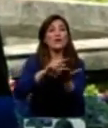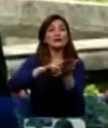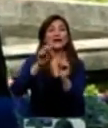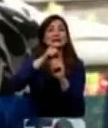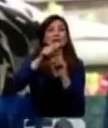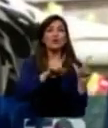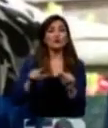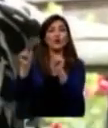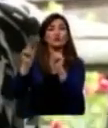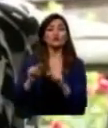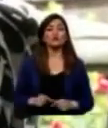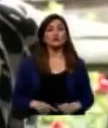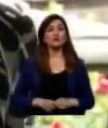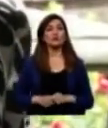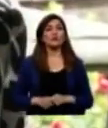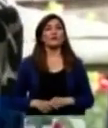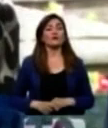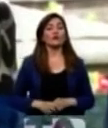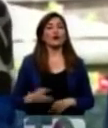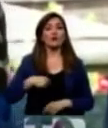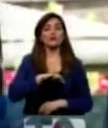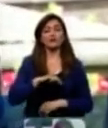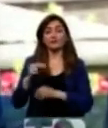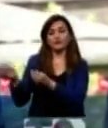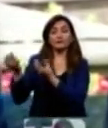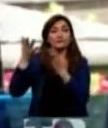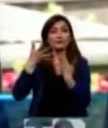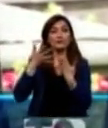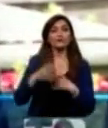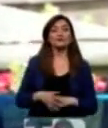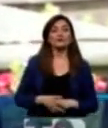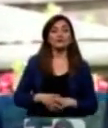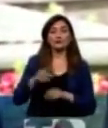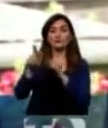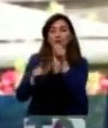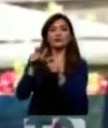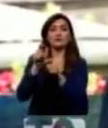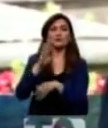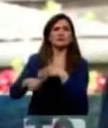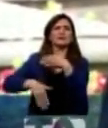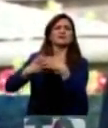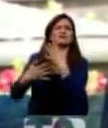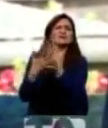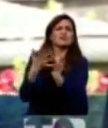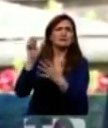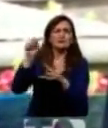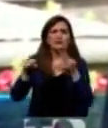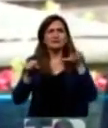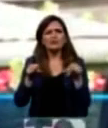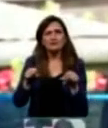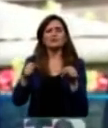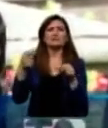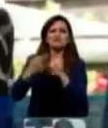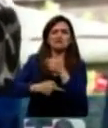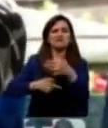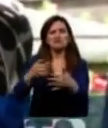sistema migratorio. Vamos a tener información de todas las personas, sus antecedentes judiciales y penales, si es